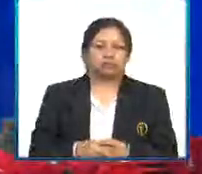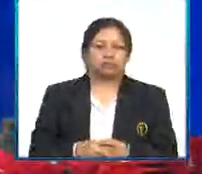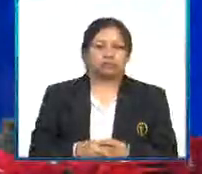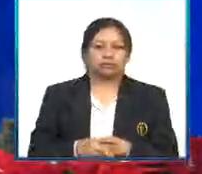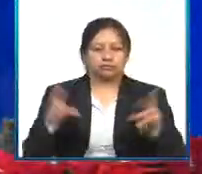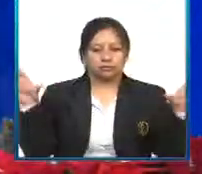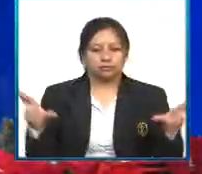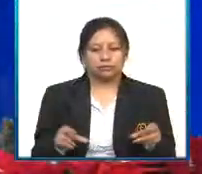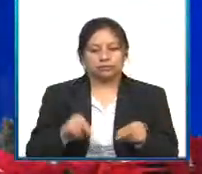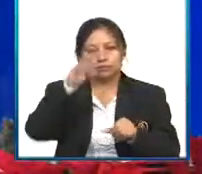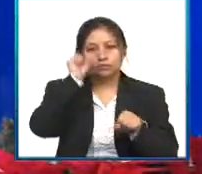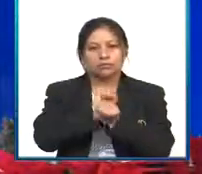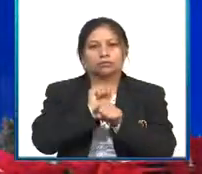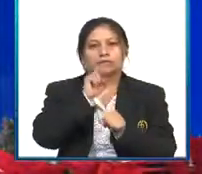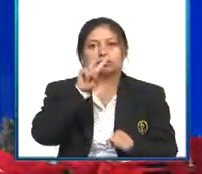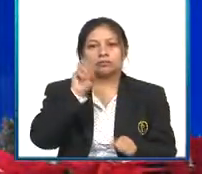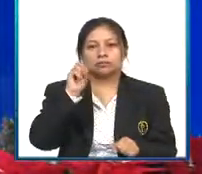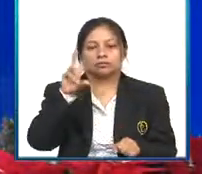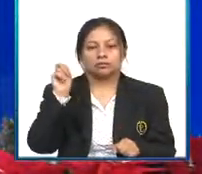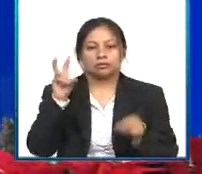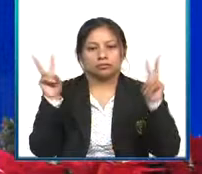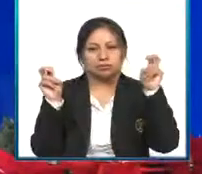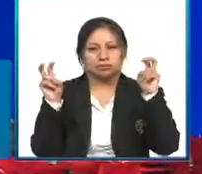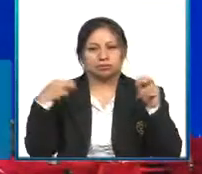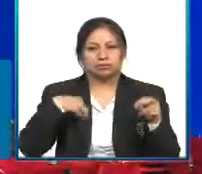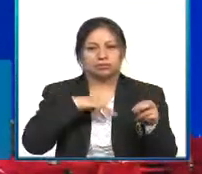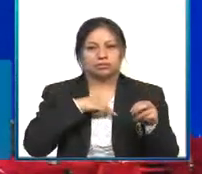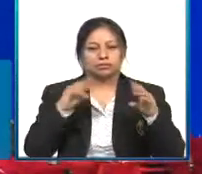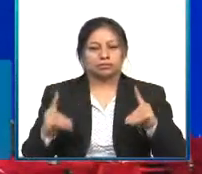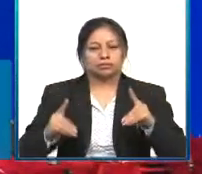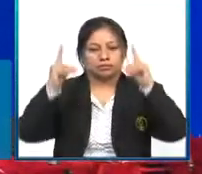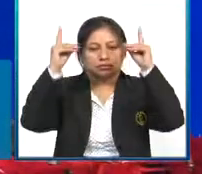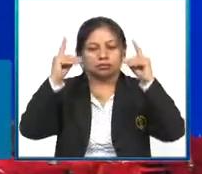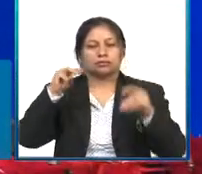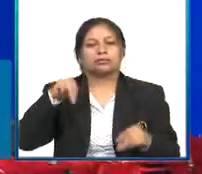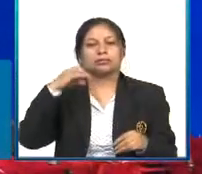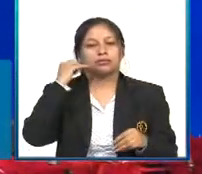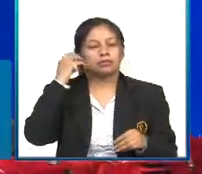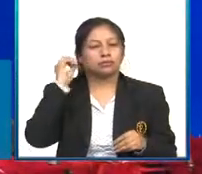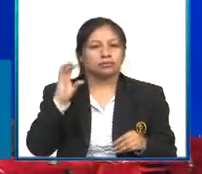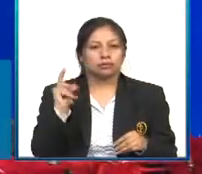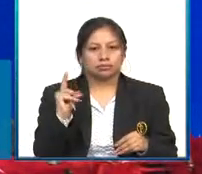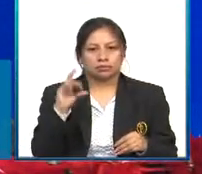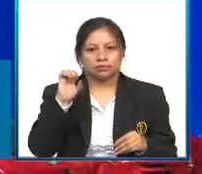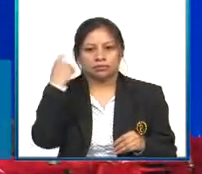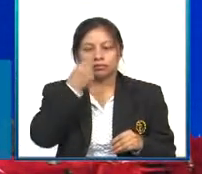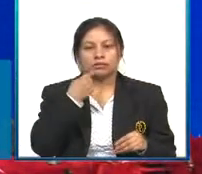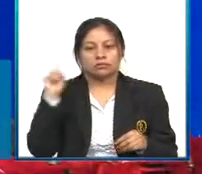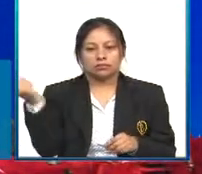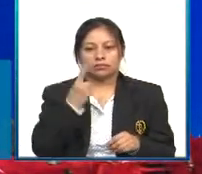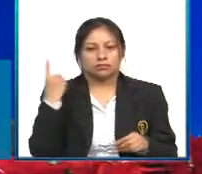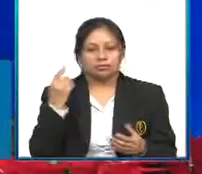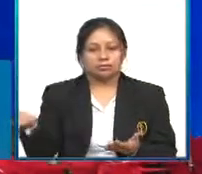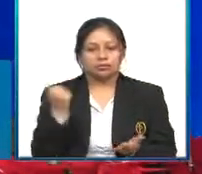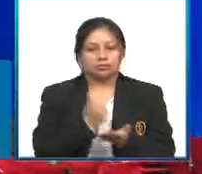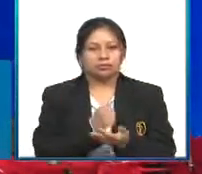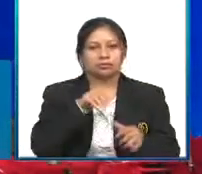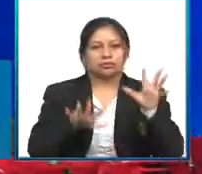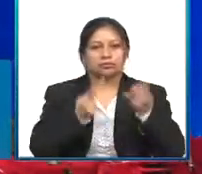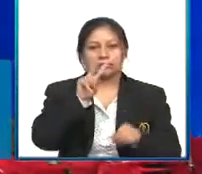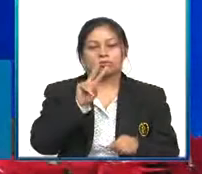En nuestro resumen de labores del año 2020, el titular del Ministerio de Desarrollo Social, Mides, se refirió a la importancia de la aprobación del